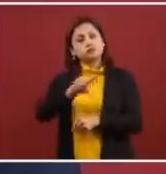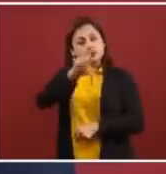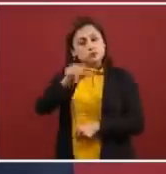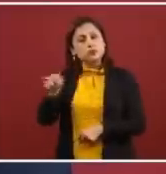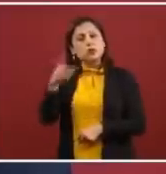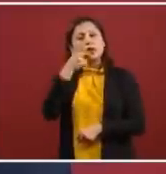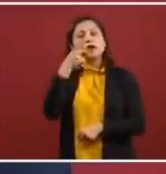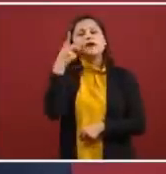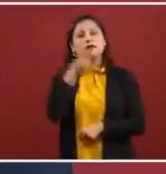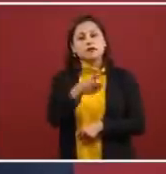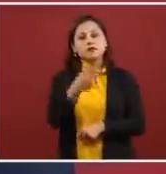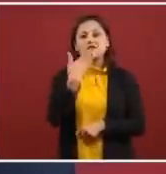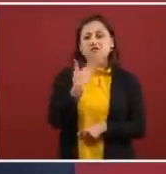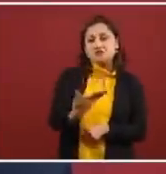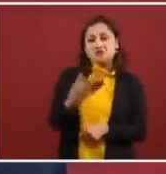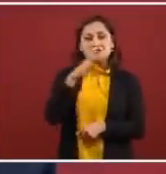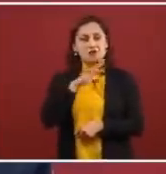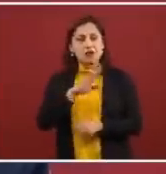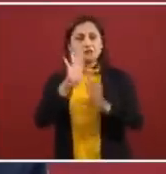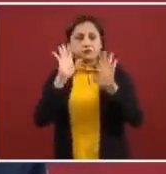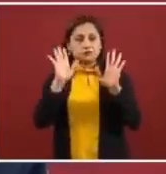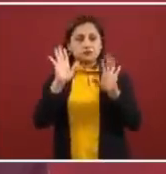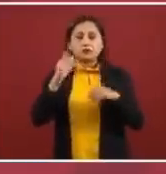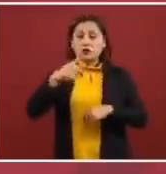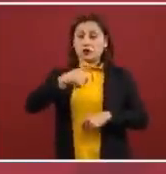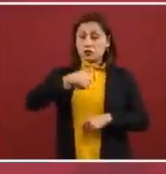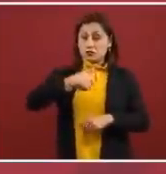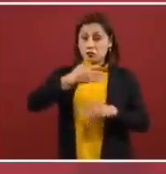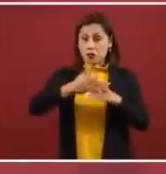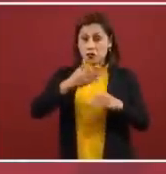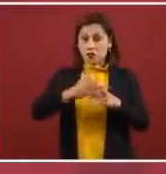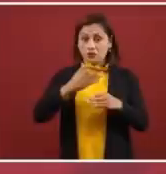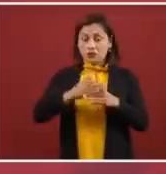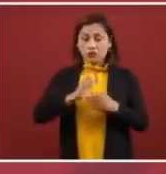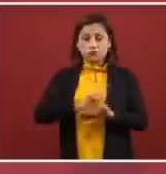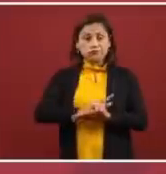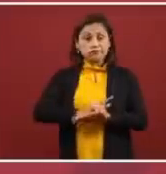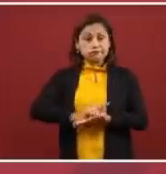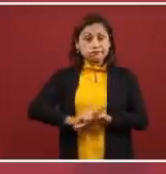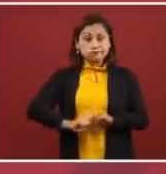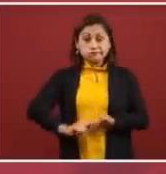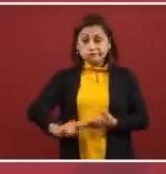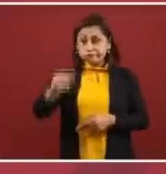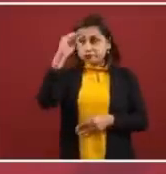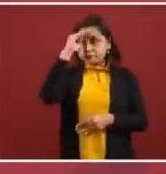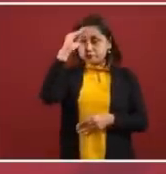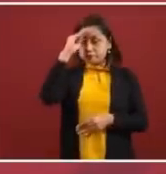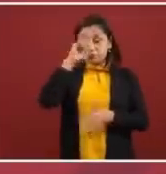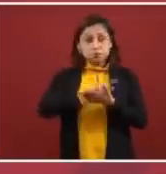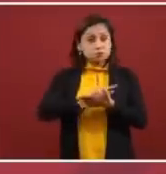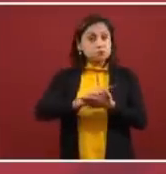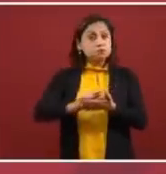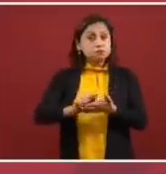hizo mal yo tengo mi conciencia tranquila y sé que